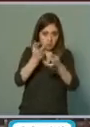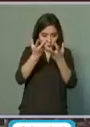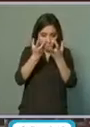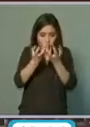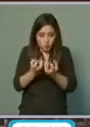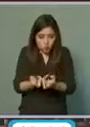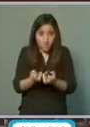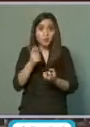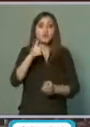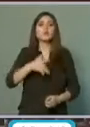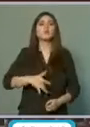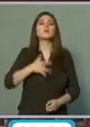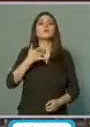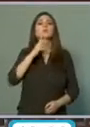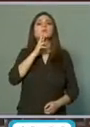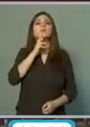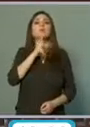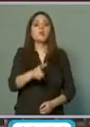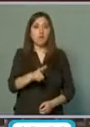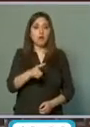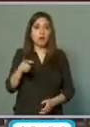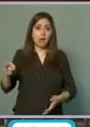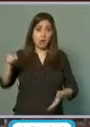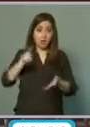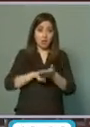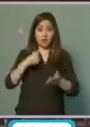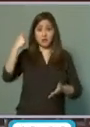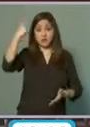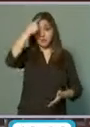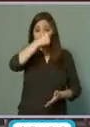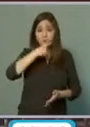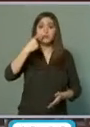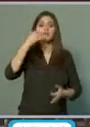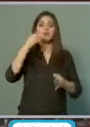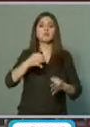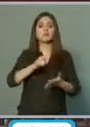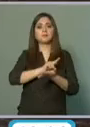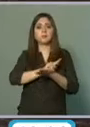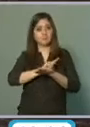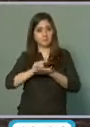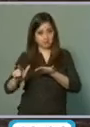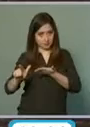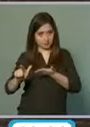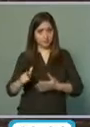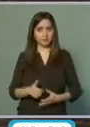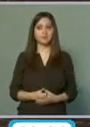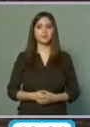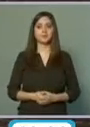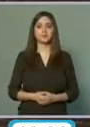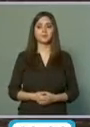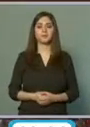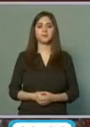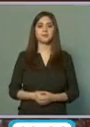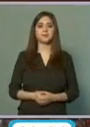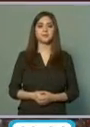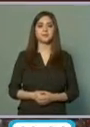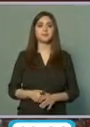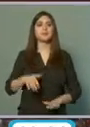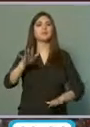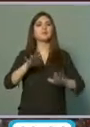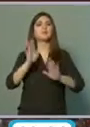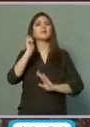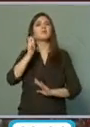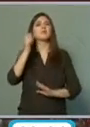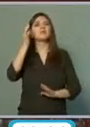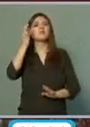de que te da frescura, tiene excelente resultado en lo que es higiene, te va a evitar las impurezas,